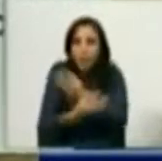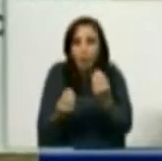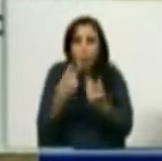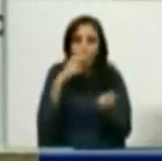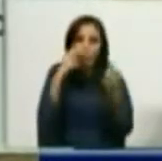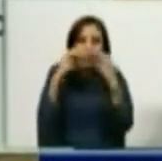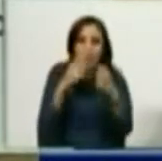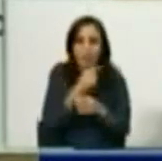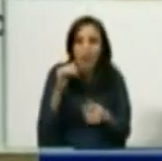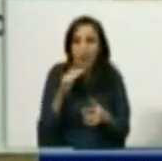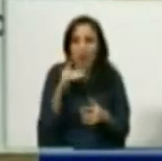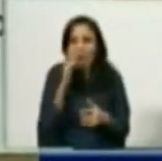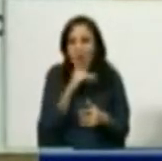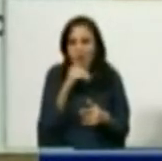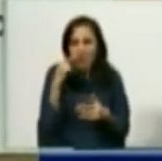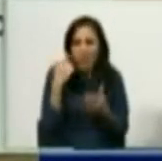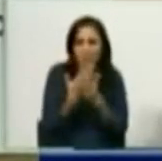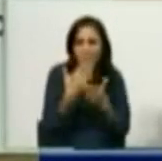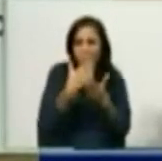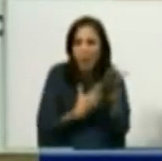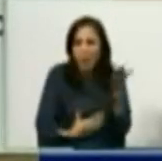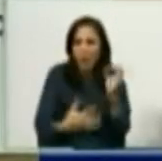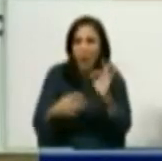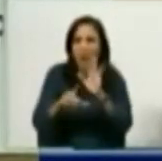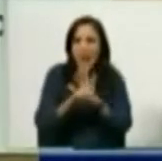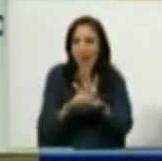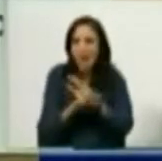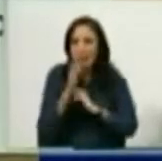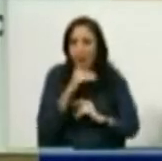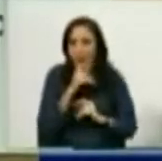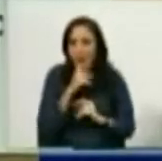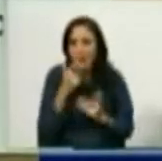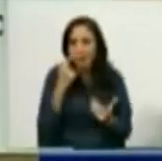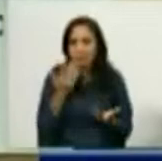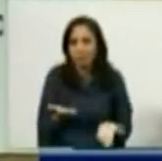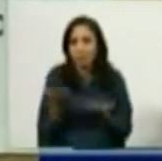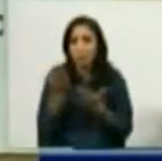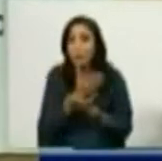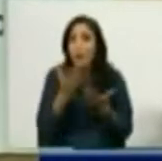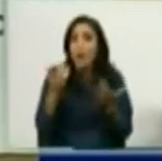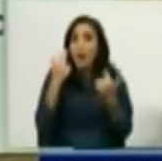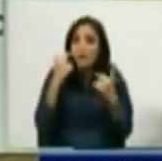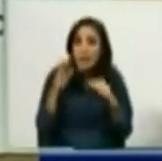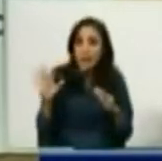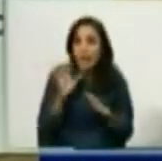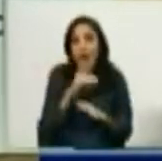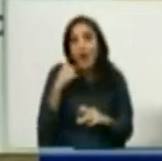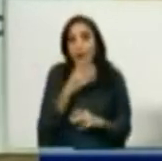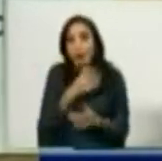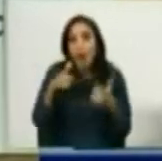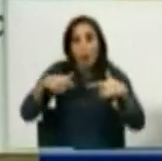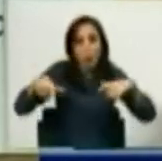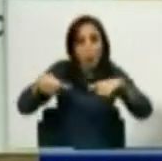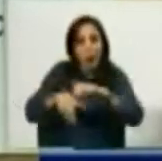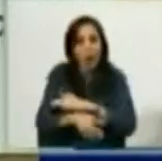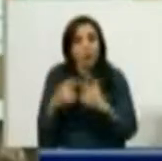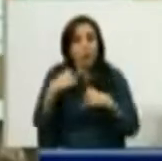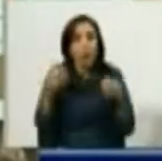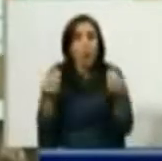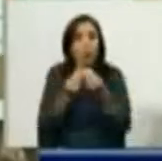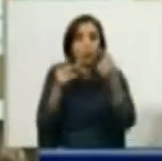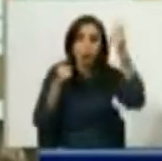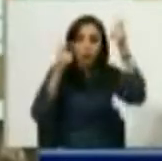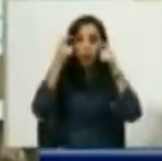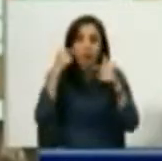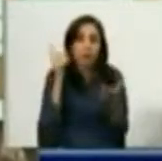del indocumentado surtieron efectos se conformará con la cena y un acto con simpatizantes chavistas casi